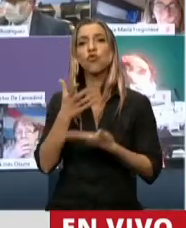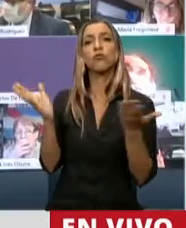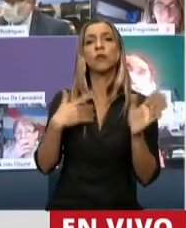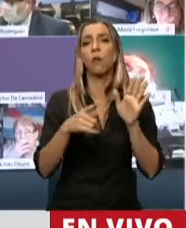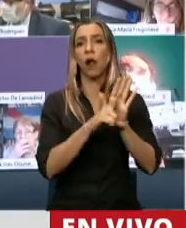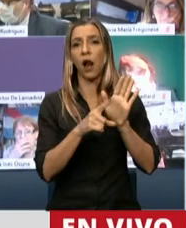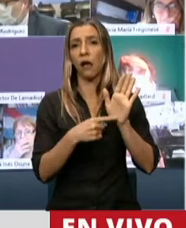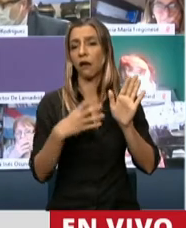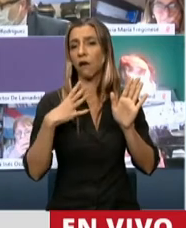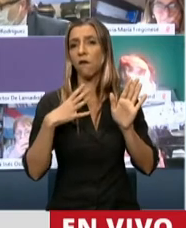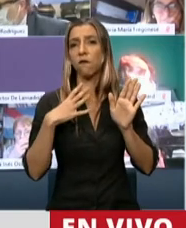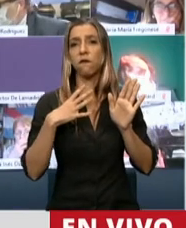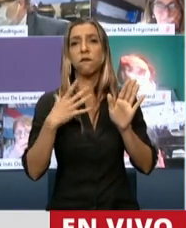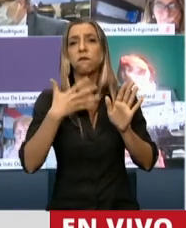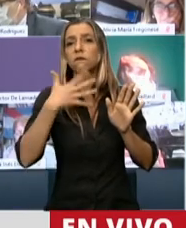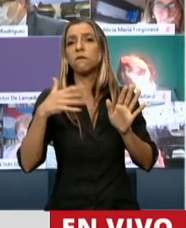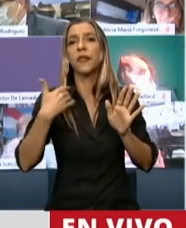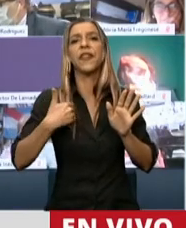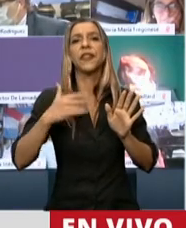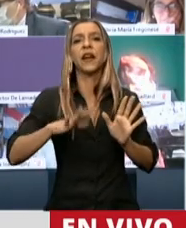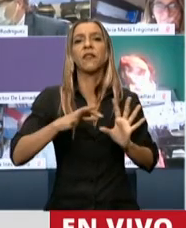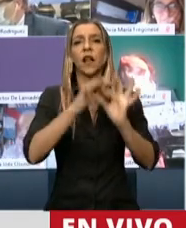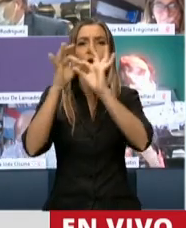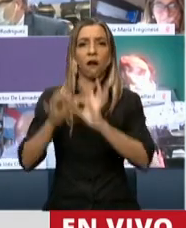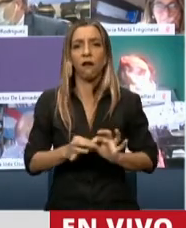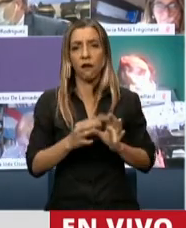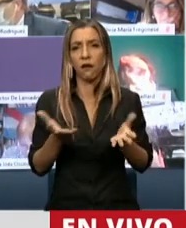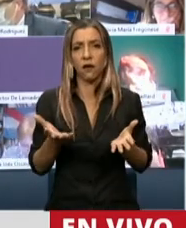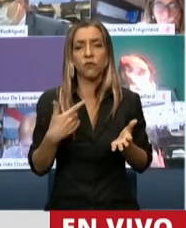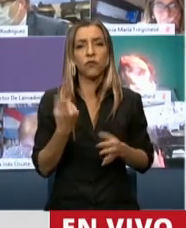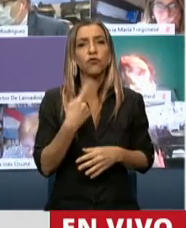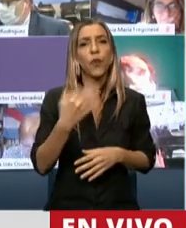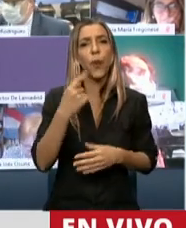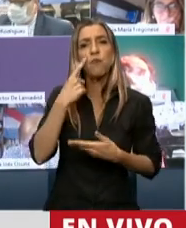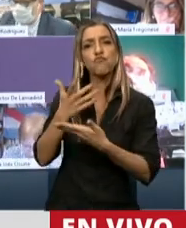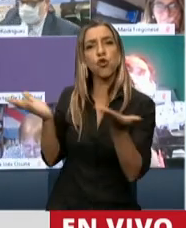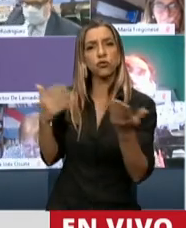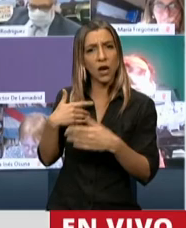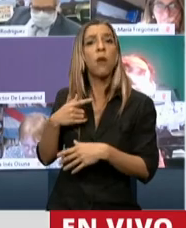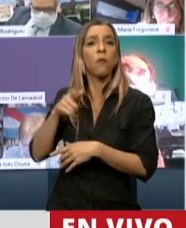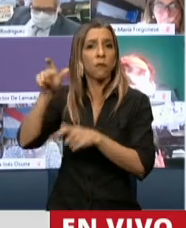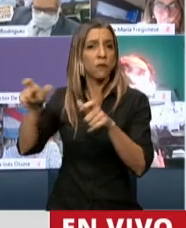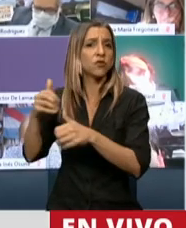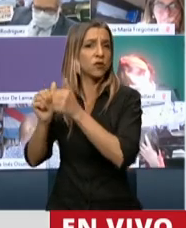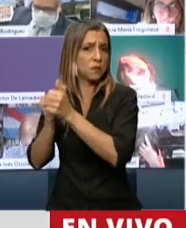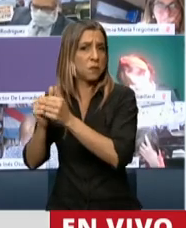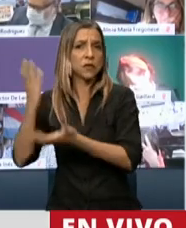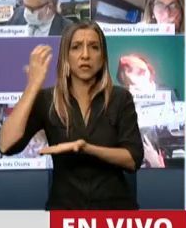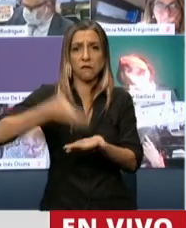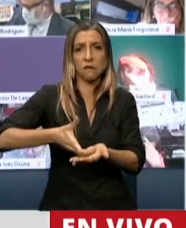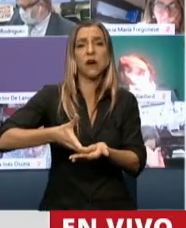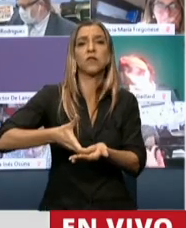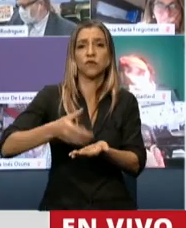país. Y nosotros no solamente tenemos que demostrarle a los que vienen a invertir a la Argentina que queremos que se radiquen